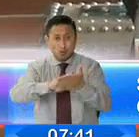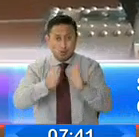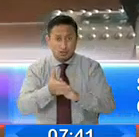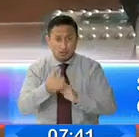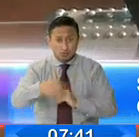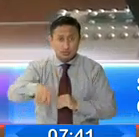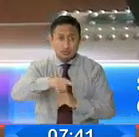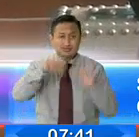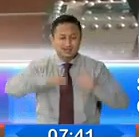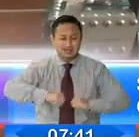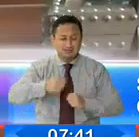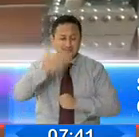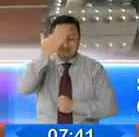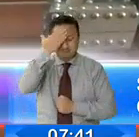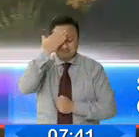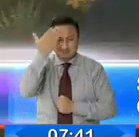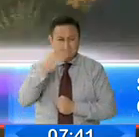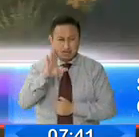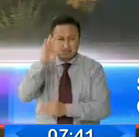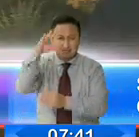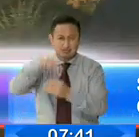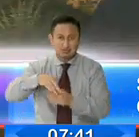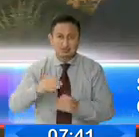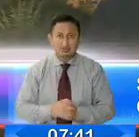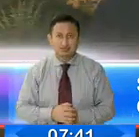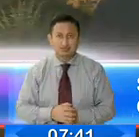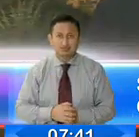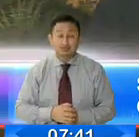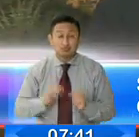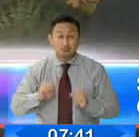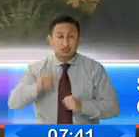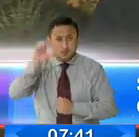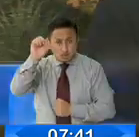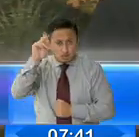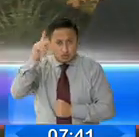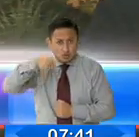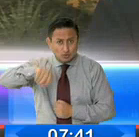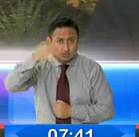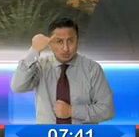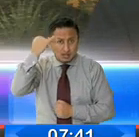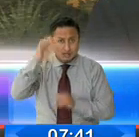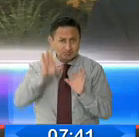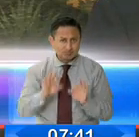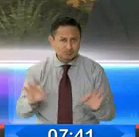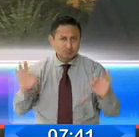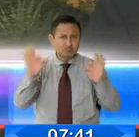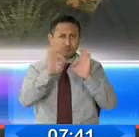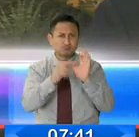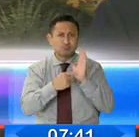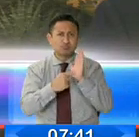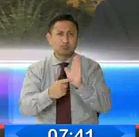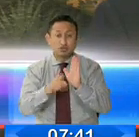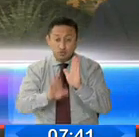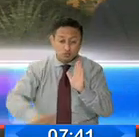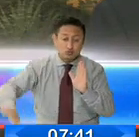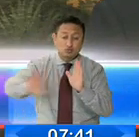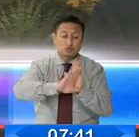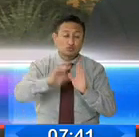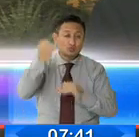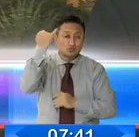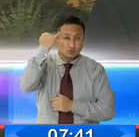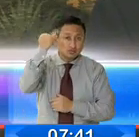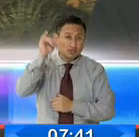que acudan bien informados a votar. Para que puedan expresar las ideas principales, sus